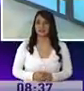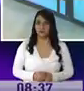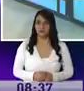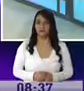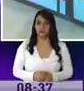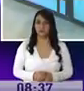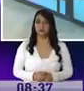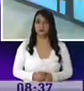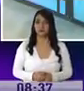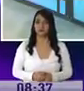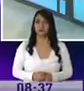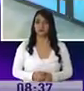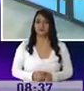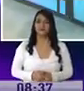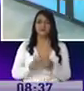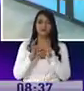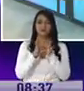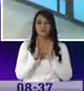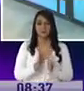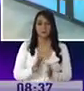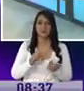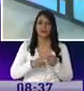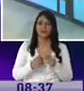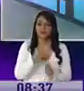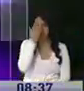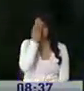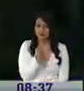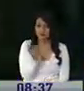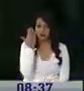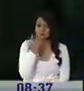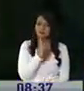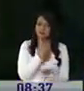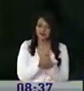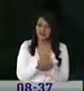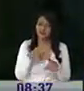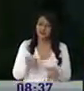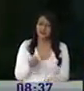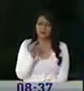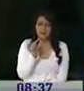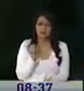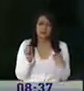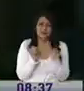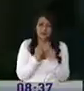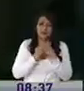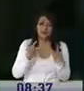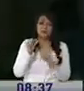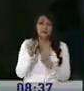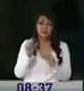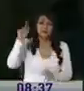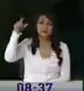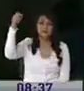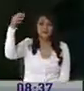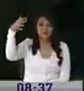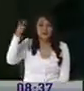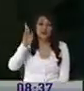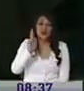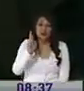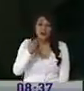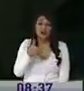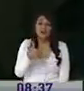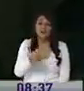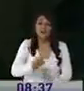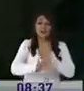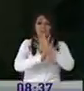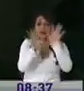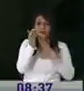grc Roberto amigos un gran día para todos Así es hace un poco de frío sin embargo el Sol Ya salió así que esperemos que en el transcurso de la mañana se